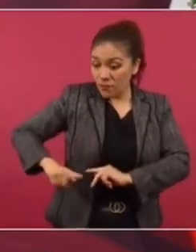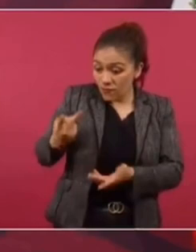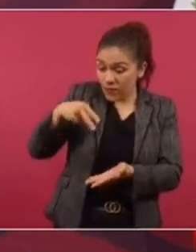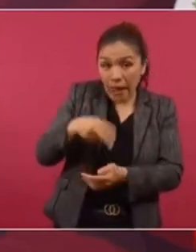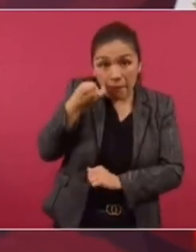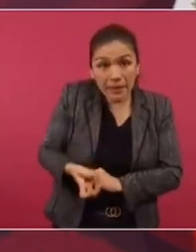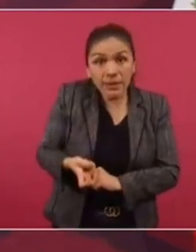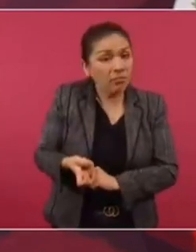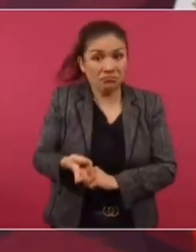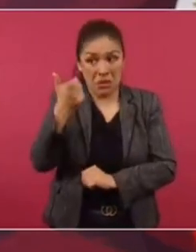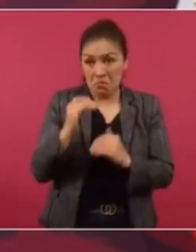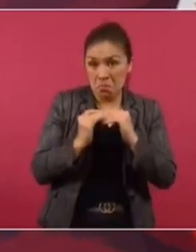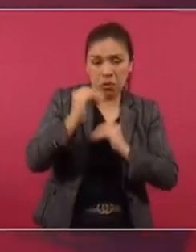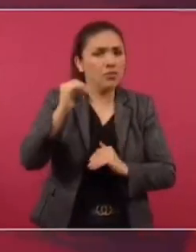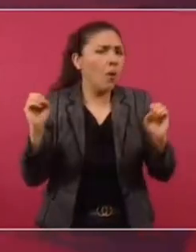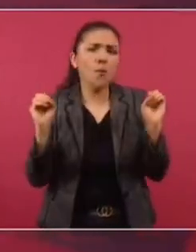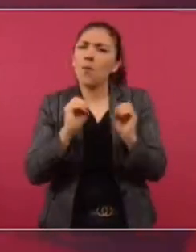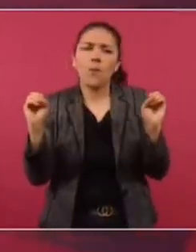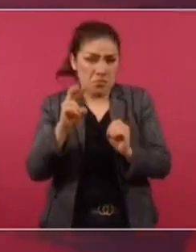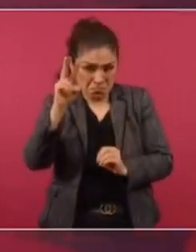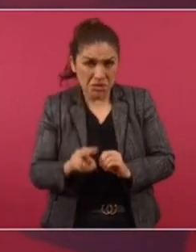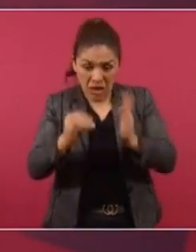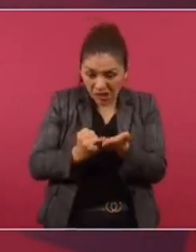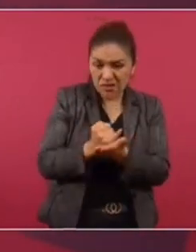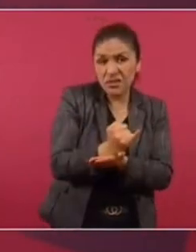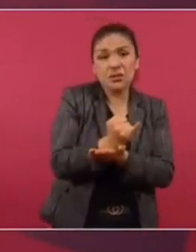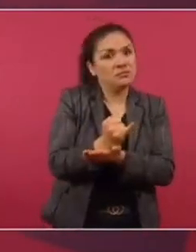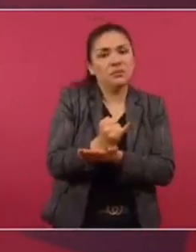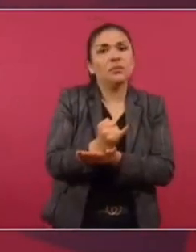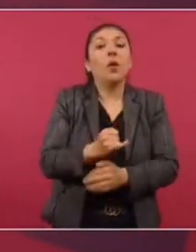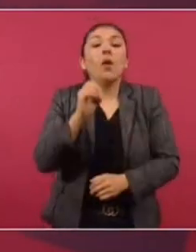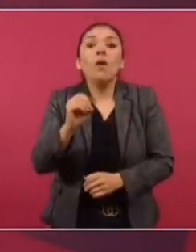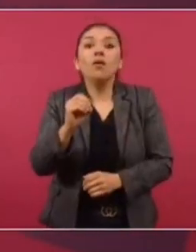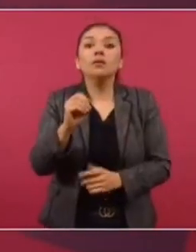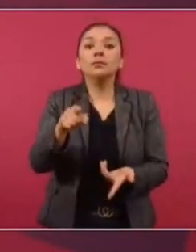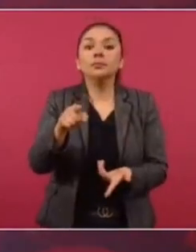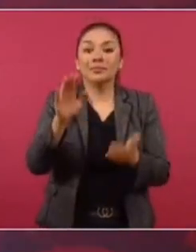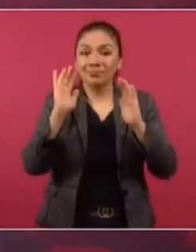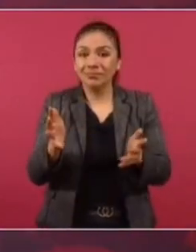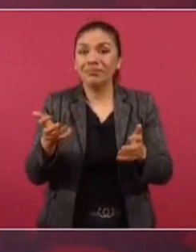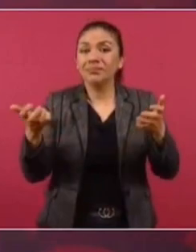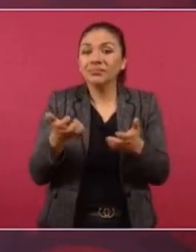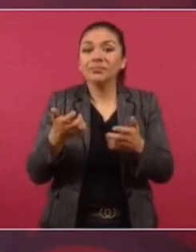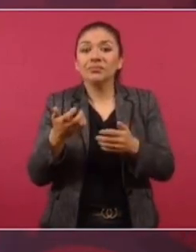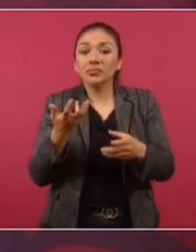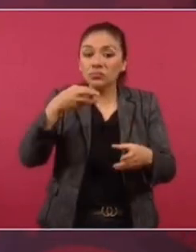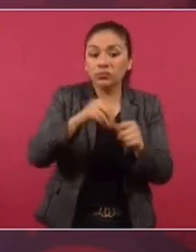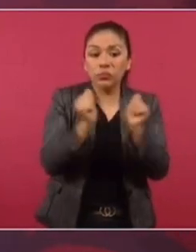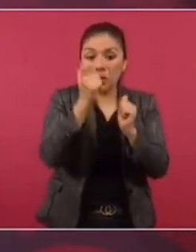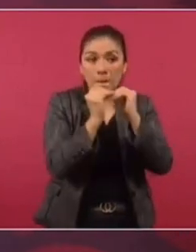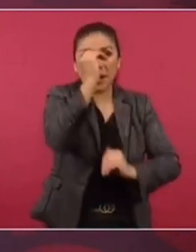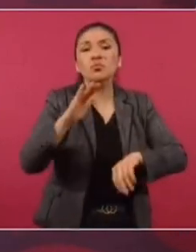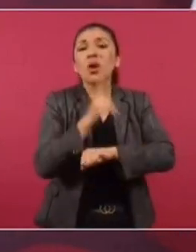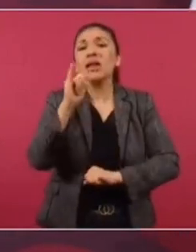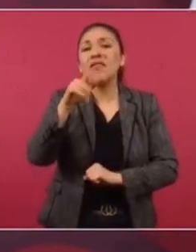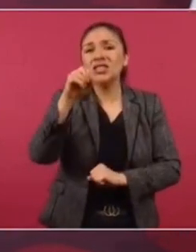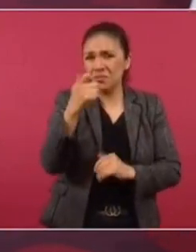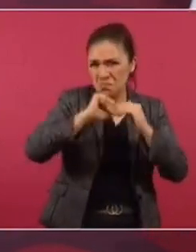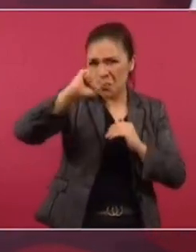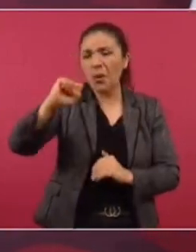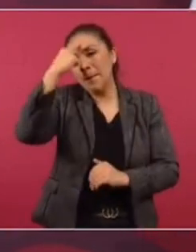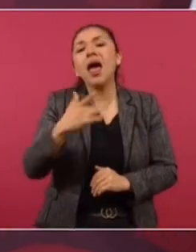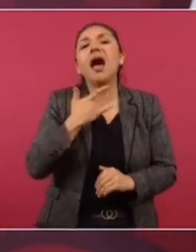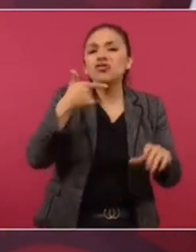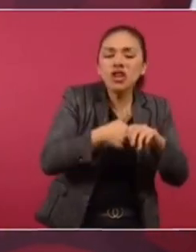el gobierno no hemos aumentado en términos reales, y a veces ni siquiera se ha incluido inflación, en gasolinas,